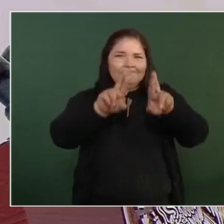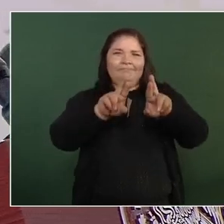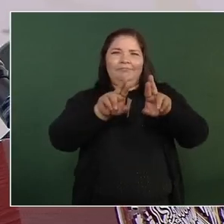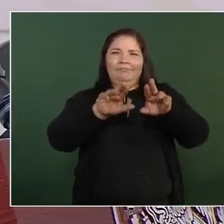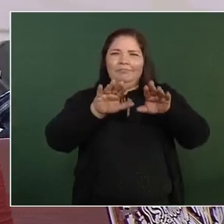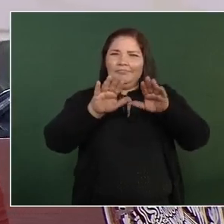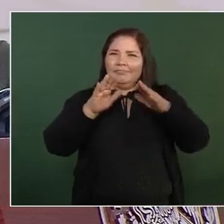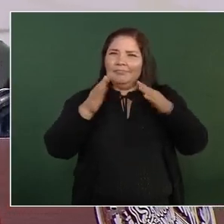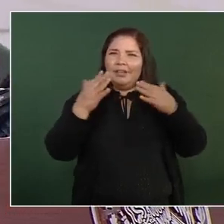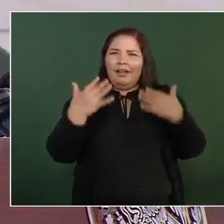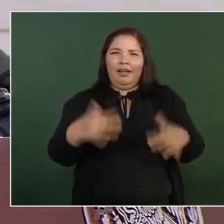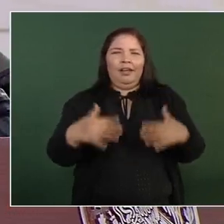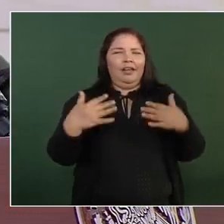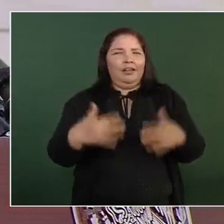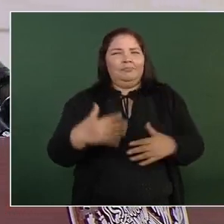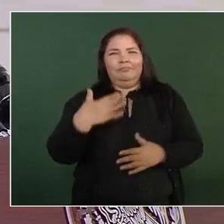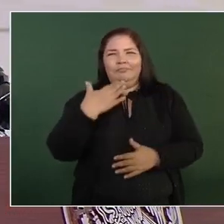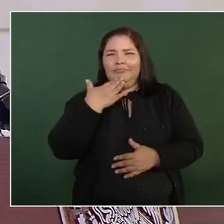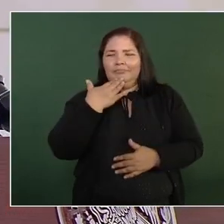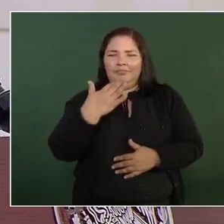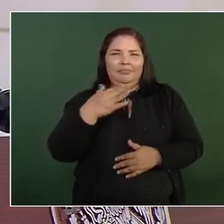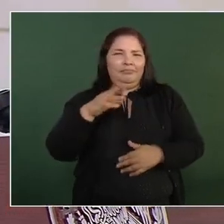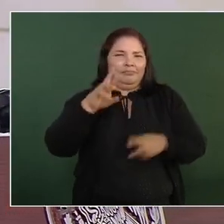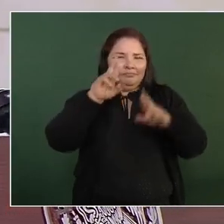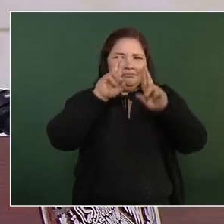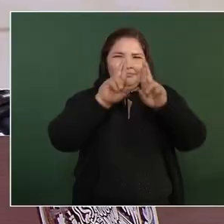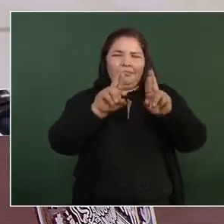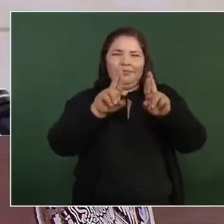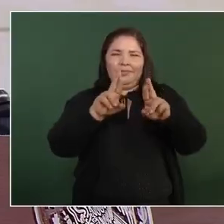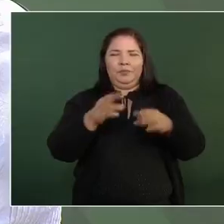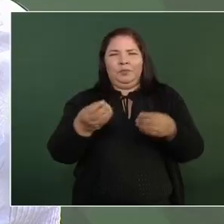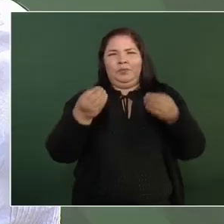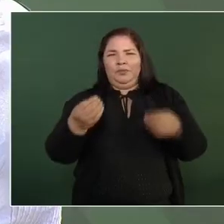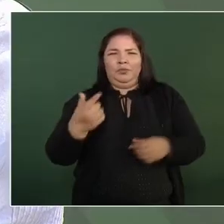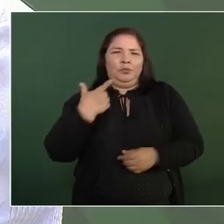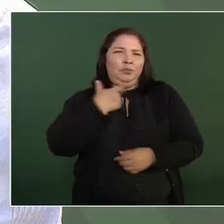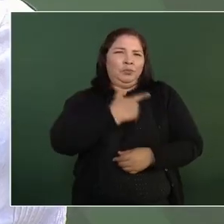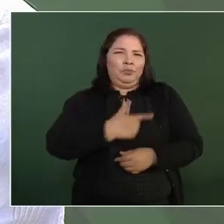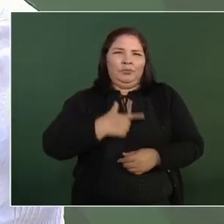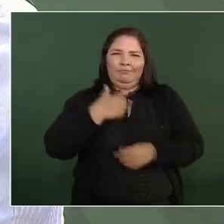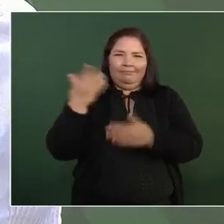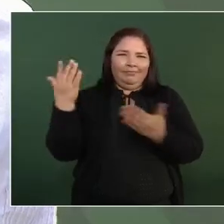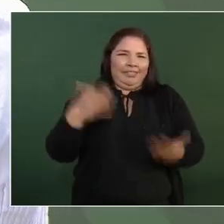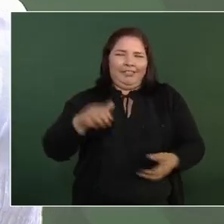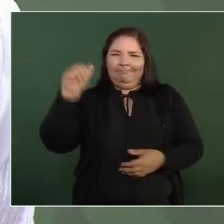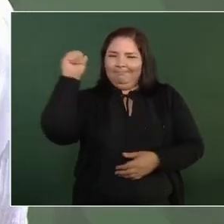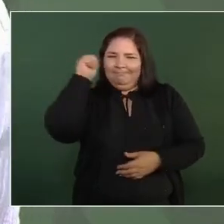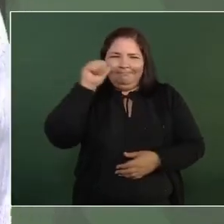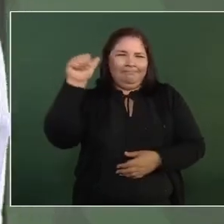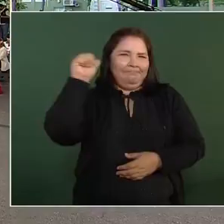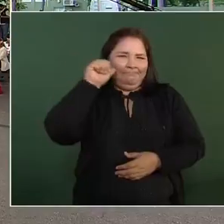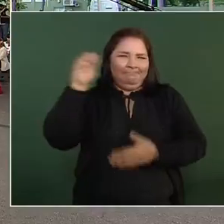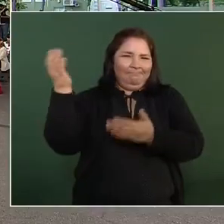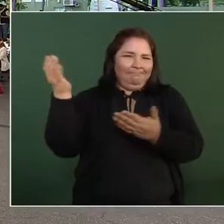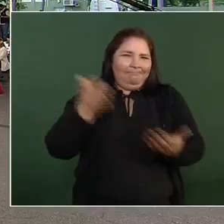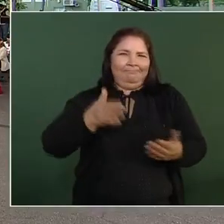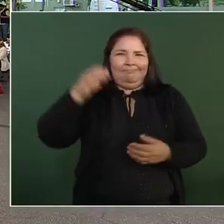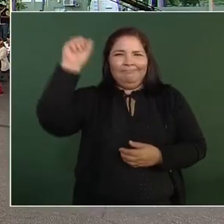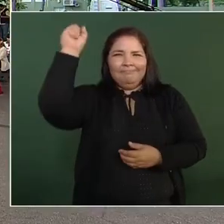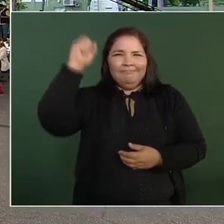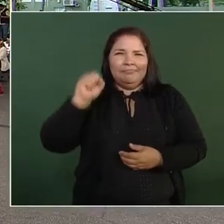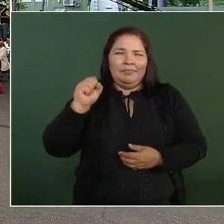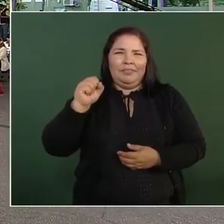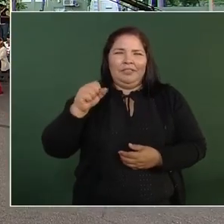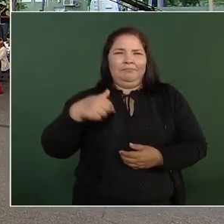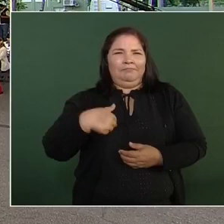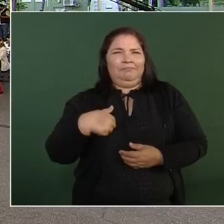y respeto, y me da muchísimo gusto estar aquí. Siempre que vengo a Sinaloa